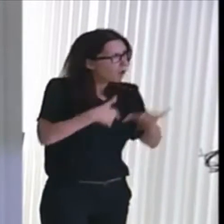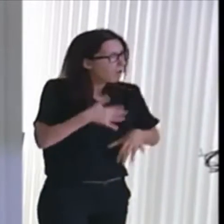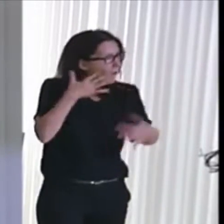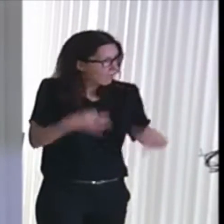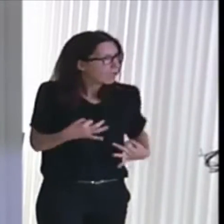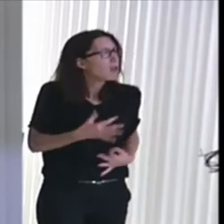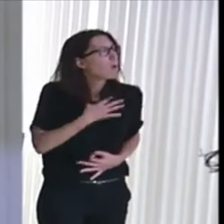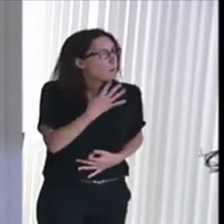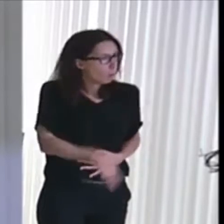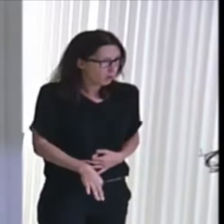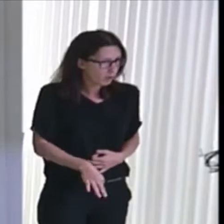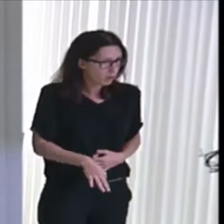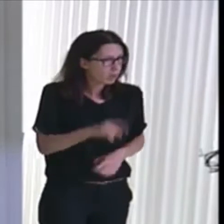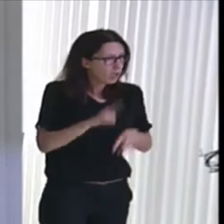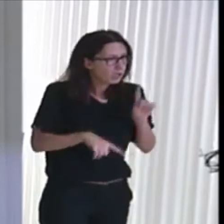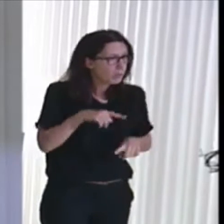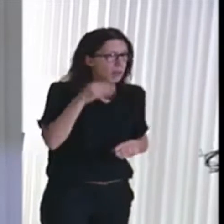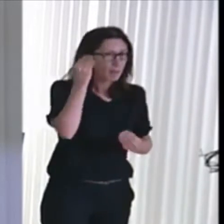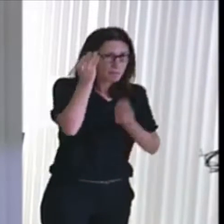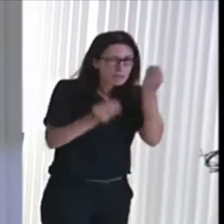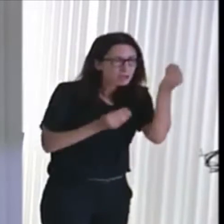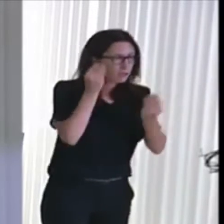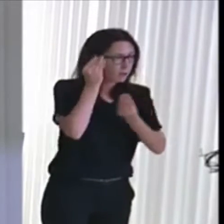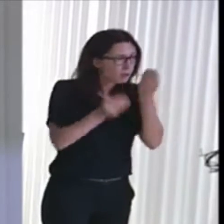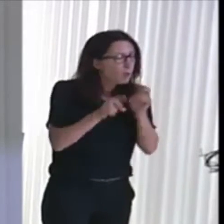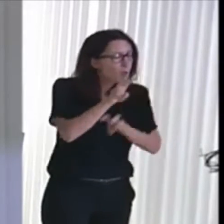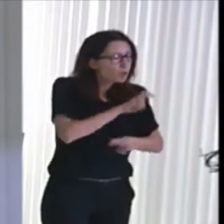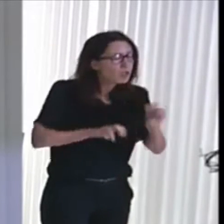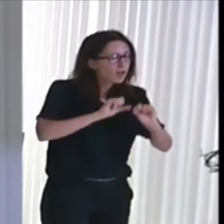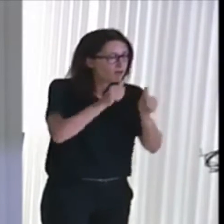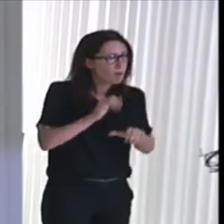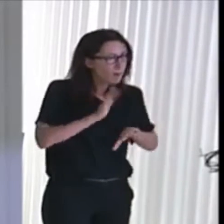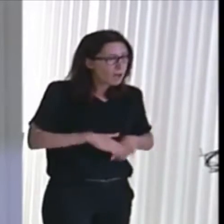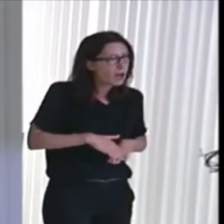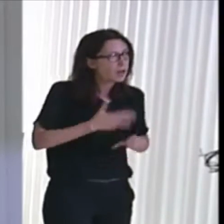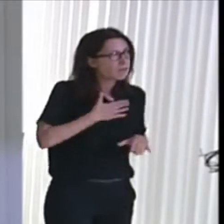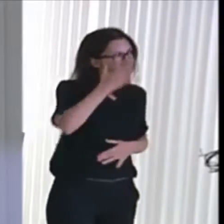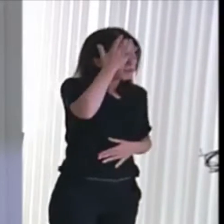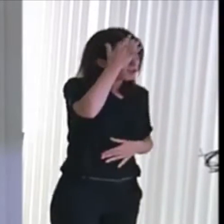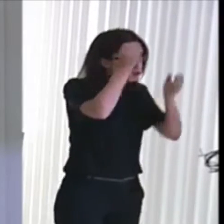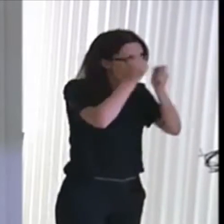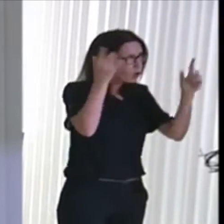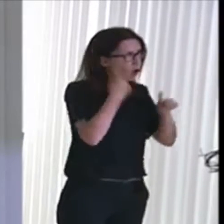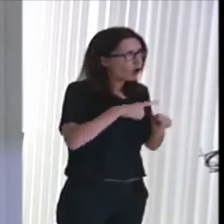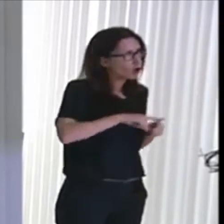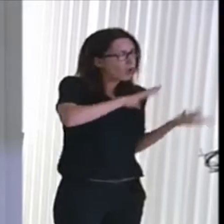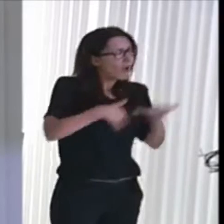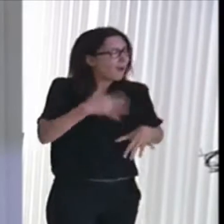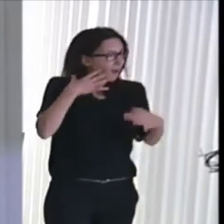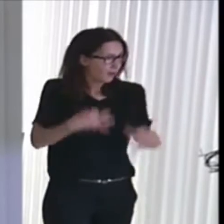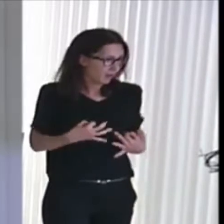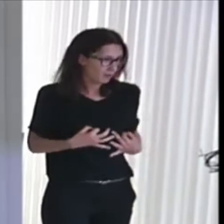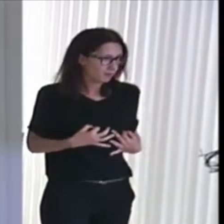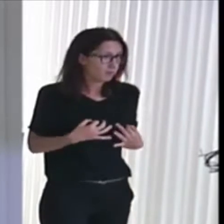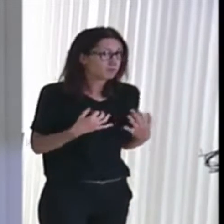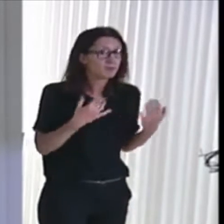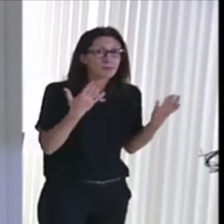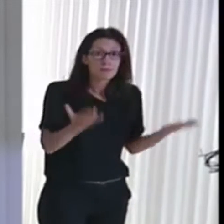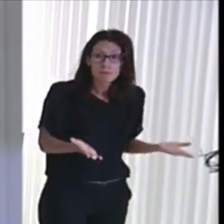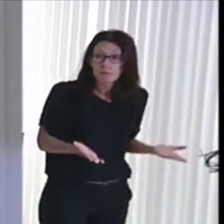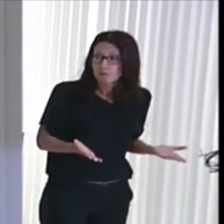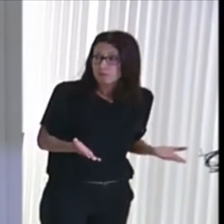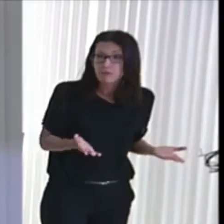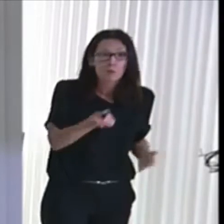¿no? Y buscarnos dar vueltas y buscar esa manera de poder ponerlo en práctica, ¿no? Yo, como os vais a